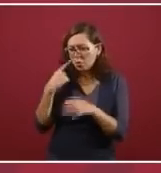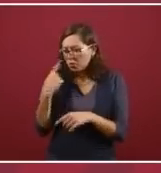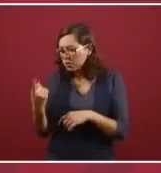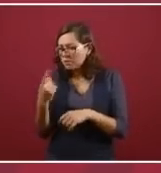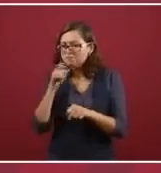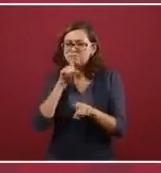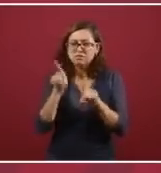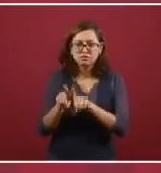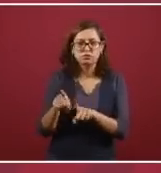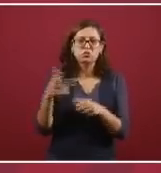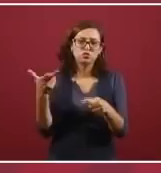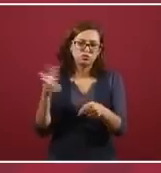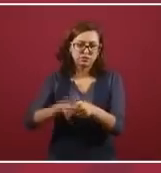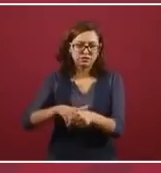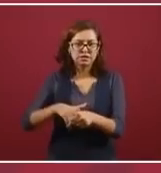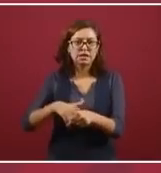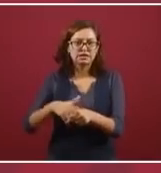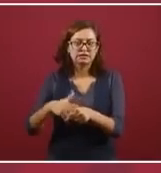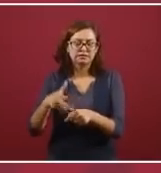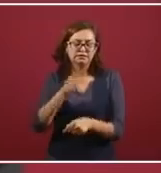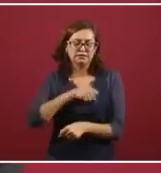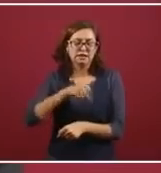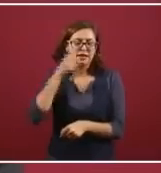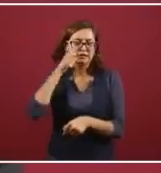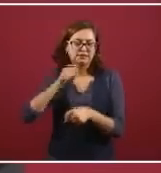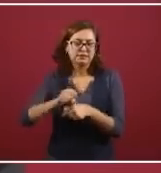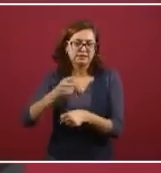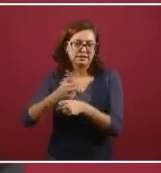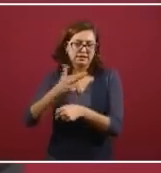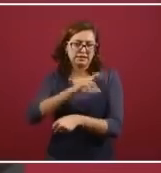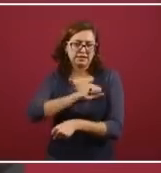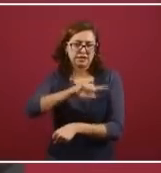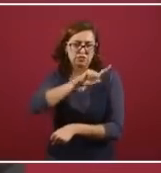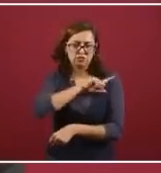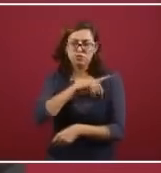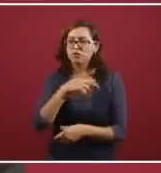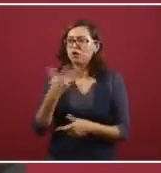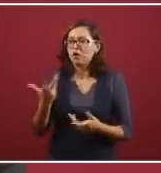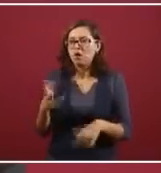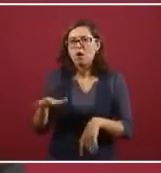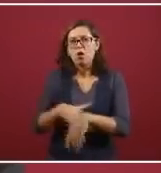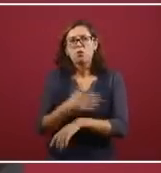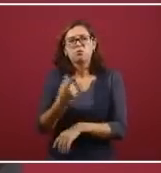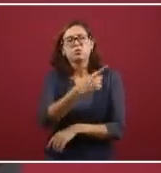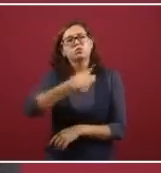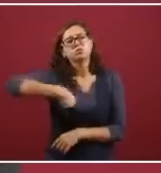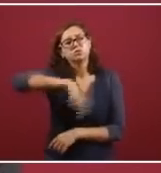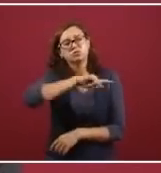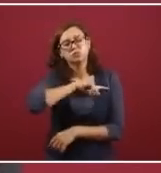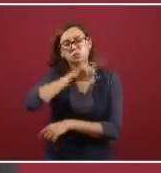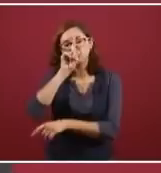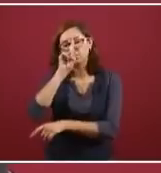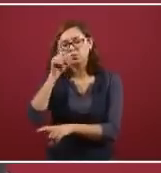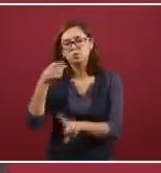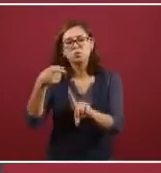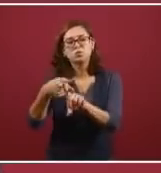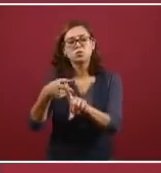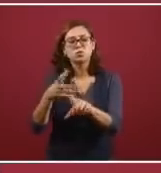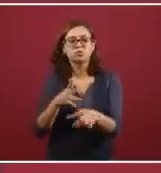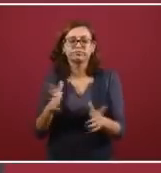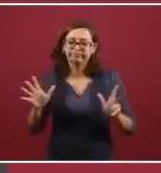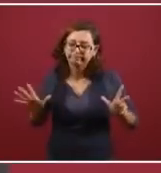Salud, porque tenemos el propósito de